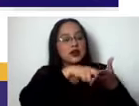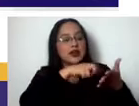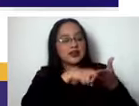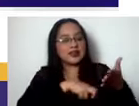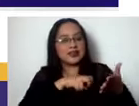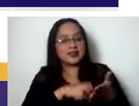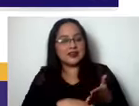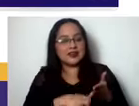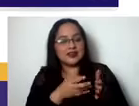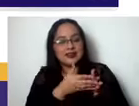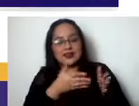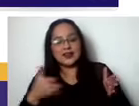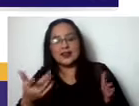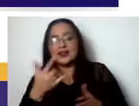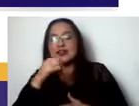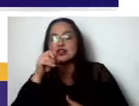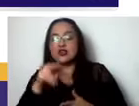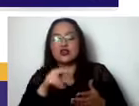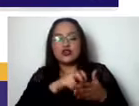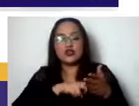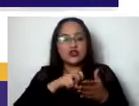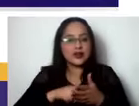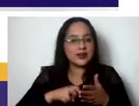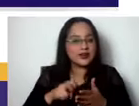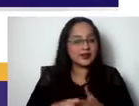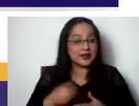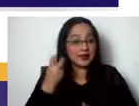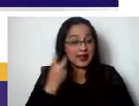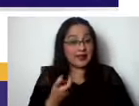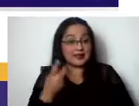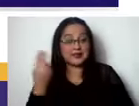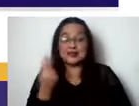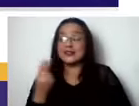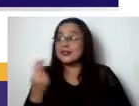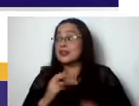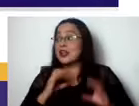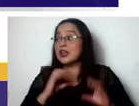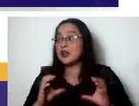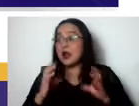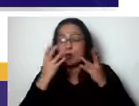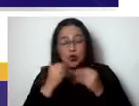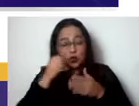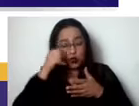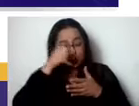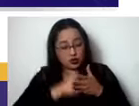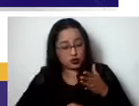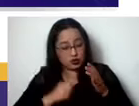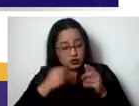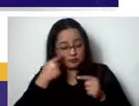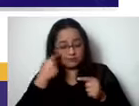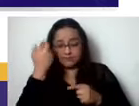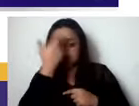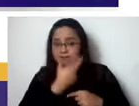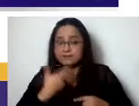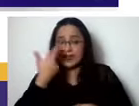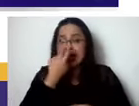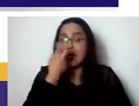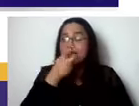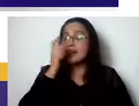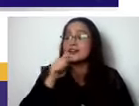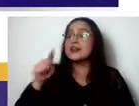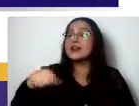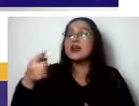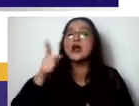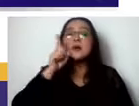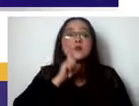hacer el montaje y todas estas cosas implica muchísimo cuidado, mucha minuciosidad, y eso se reconocía mucho a las mujeres. Y así